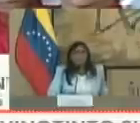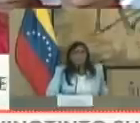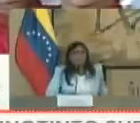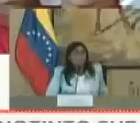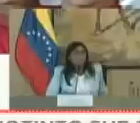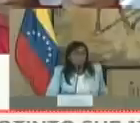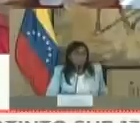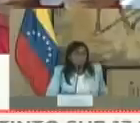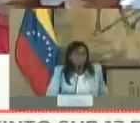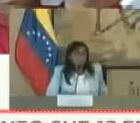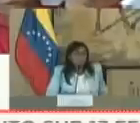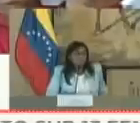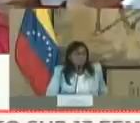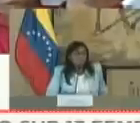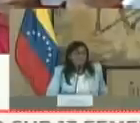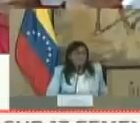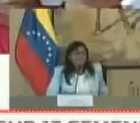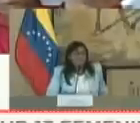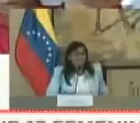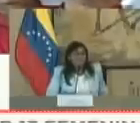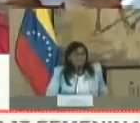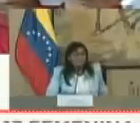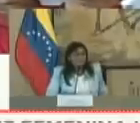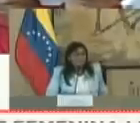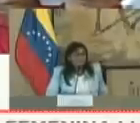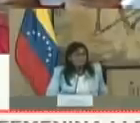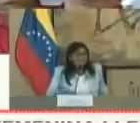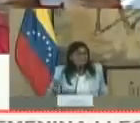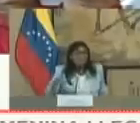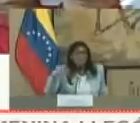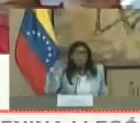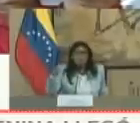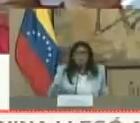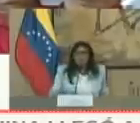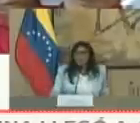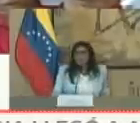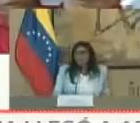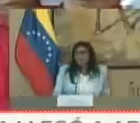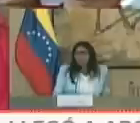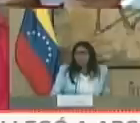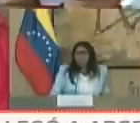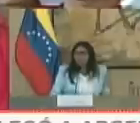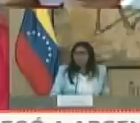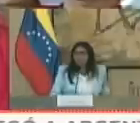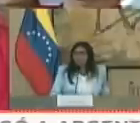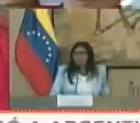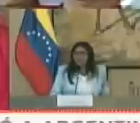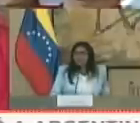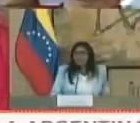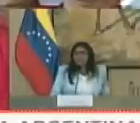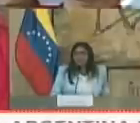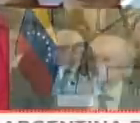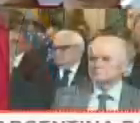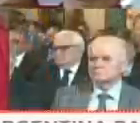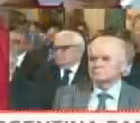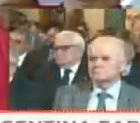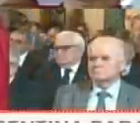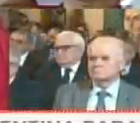Gregorio Bielma Mora. Y además nosotros queremos anunciar que el